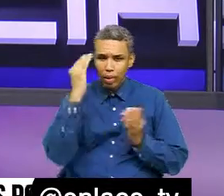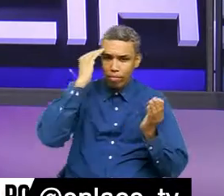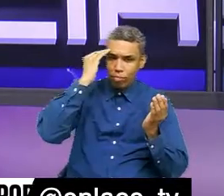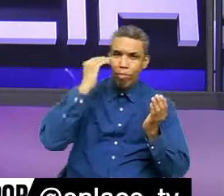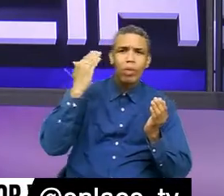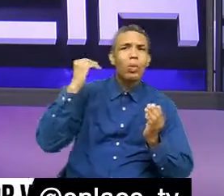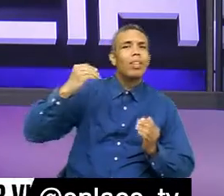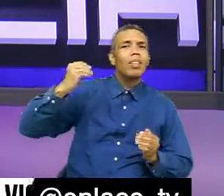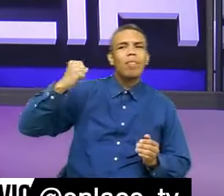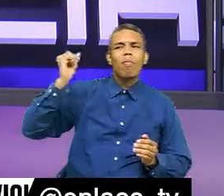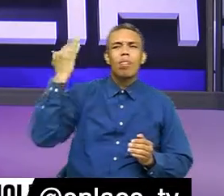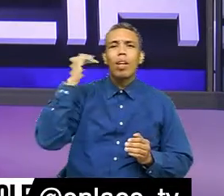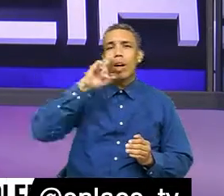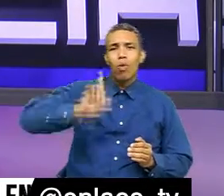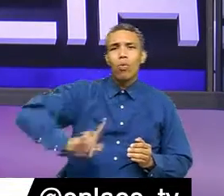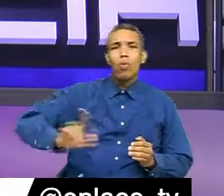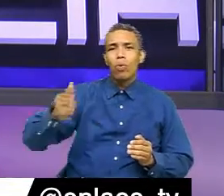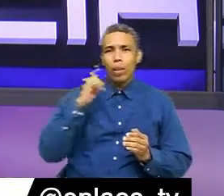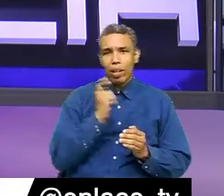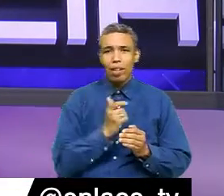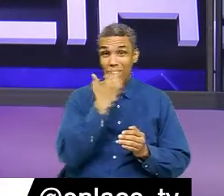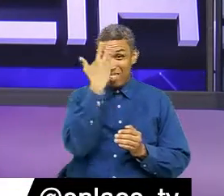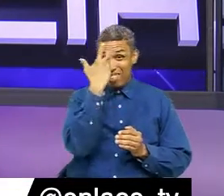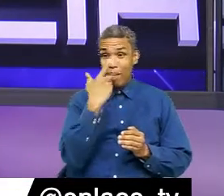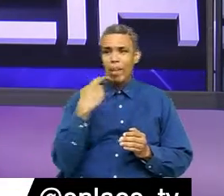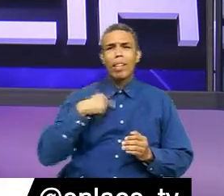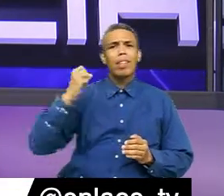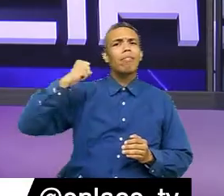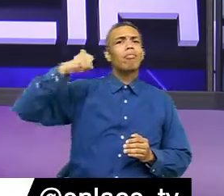realizadas en el mes de julio. Directivos de la institución